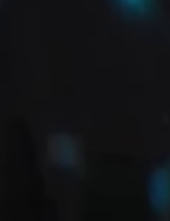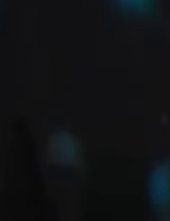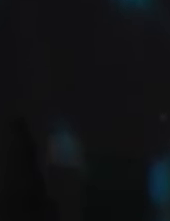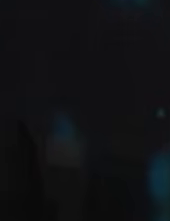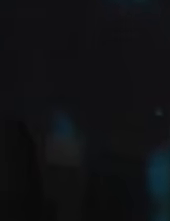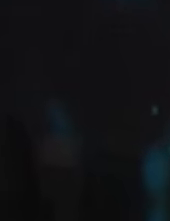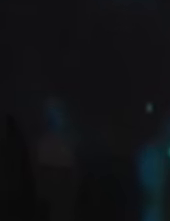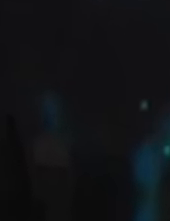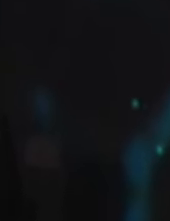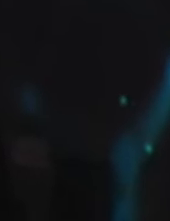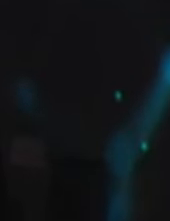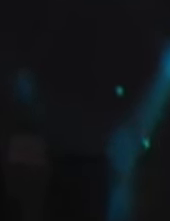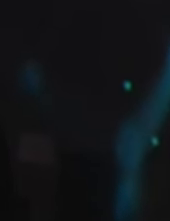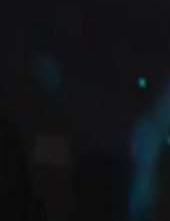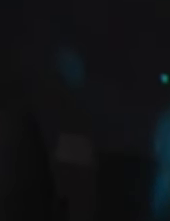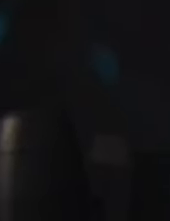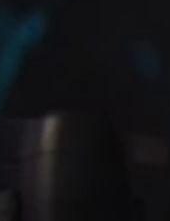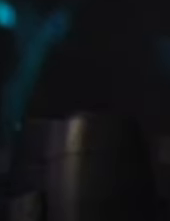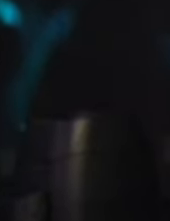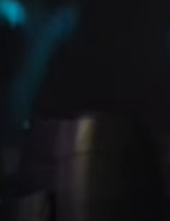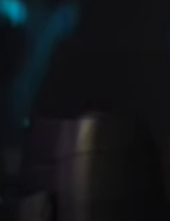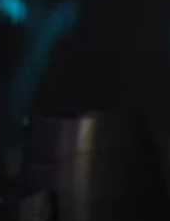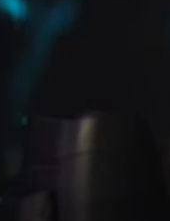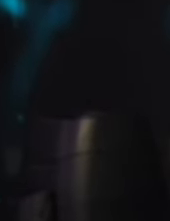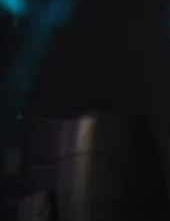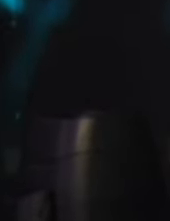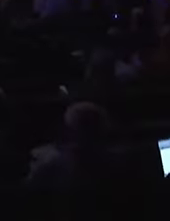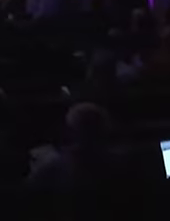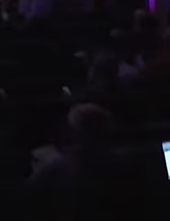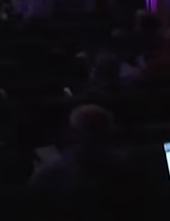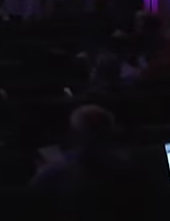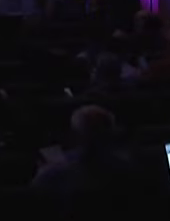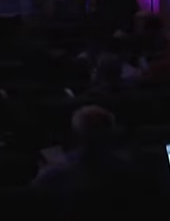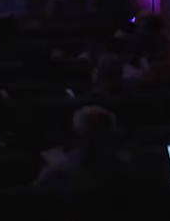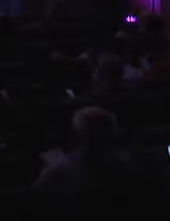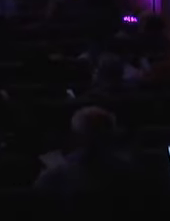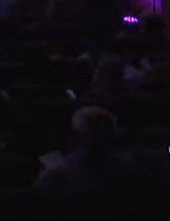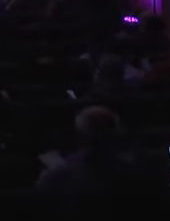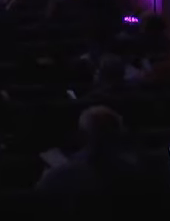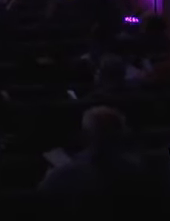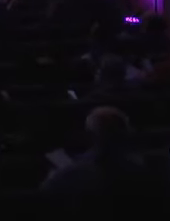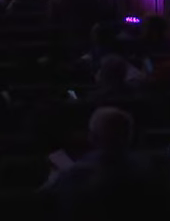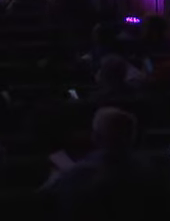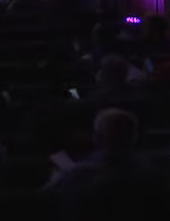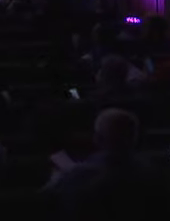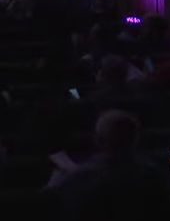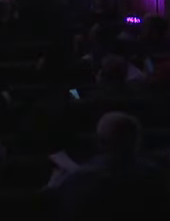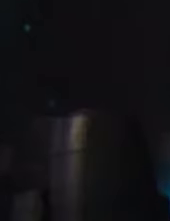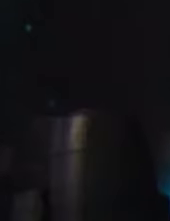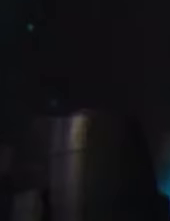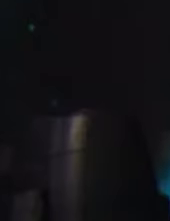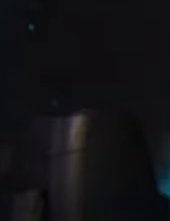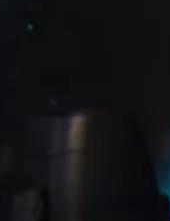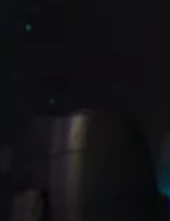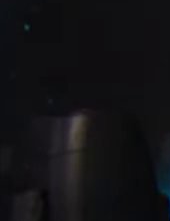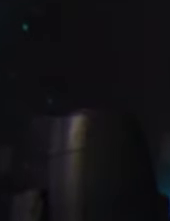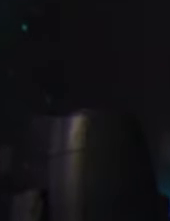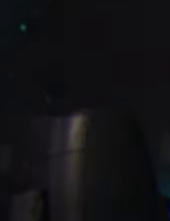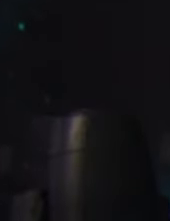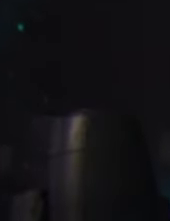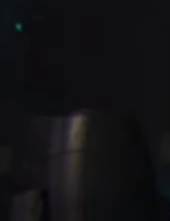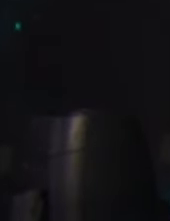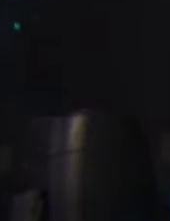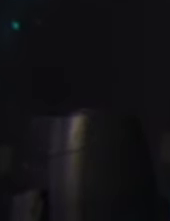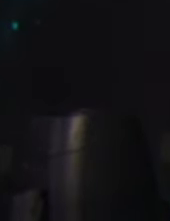a potenciar ese es el camino que está tomando la la industria queremos comenzar con la presentación de quien viene